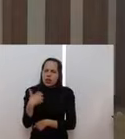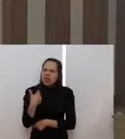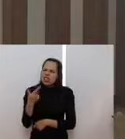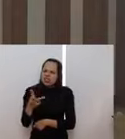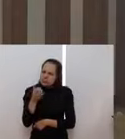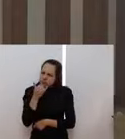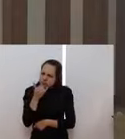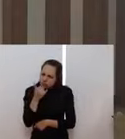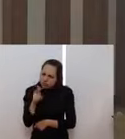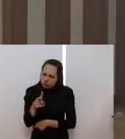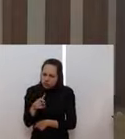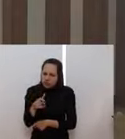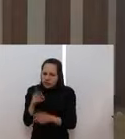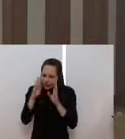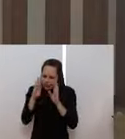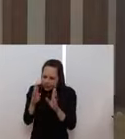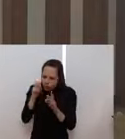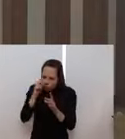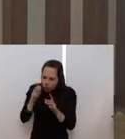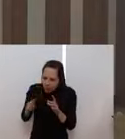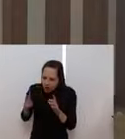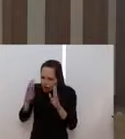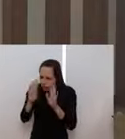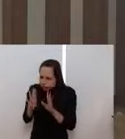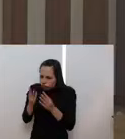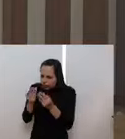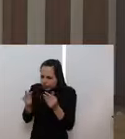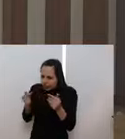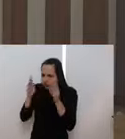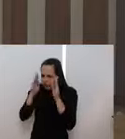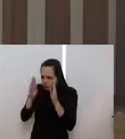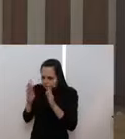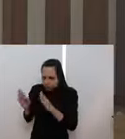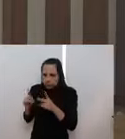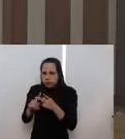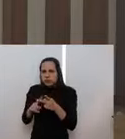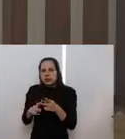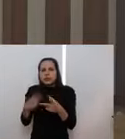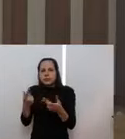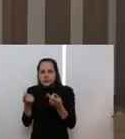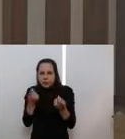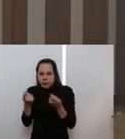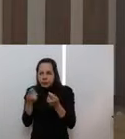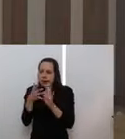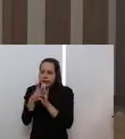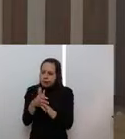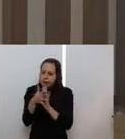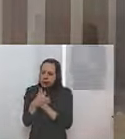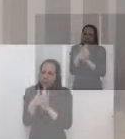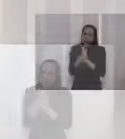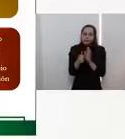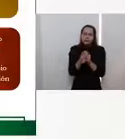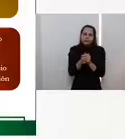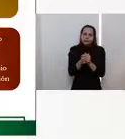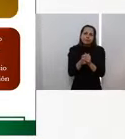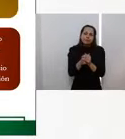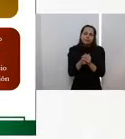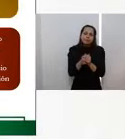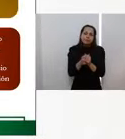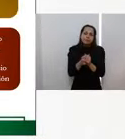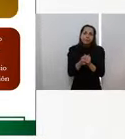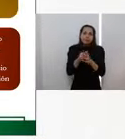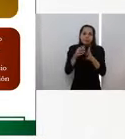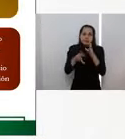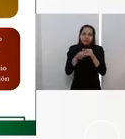trato humanizado seguridad en las instalaciones oportunidad de servicios manejo la información aquí también